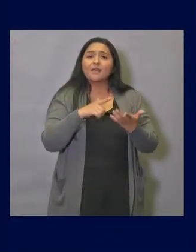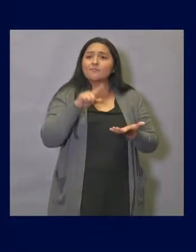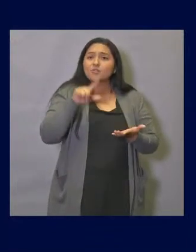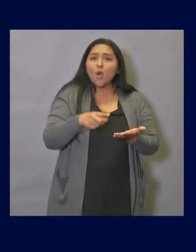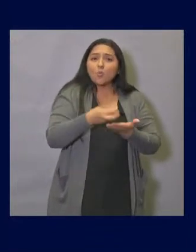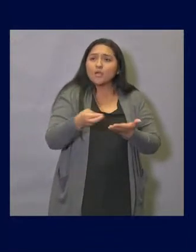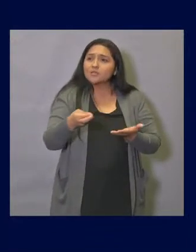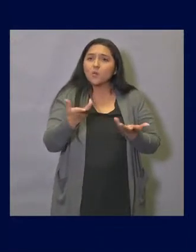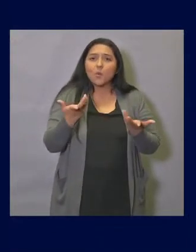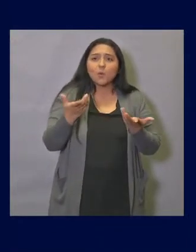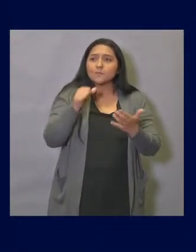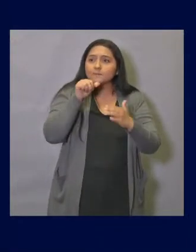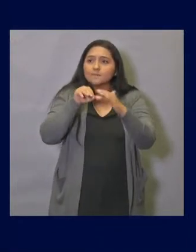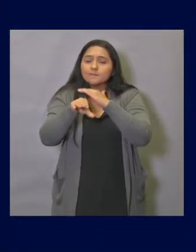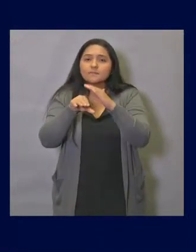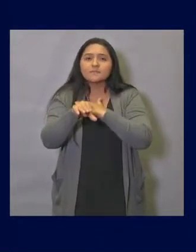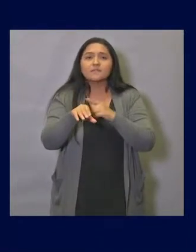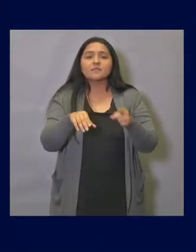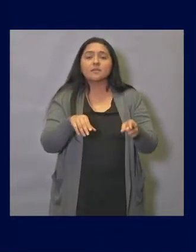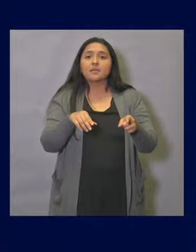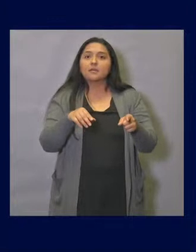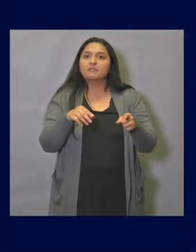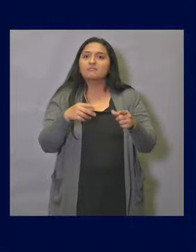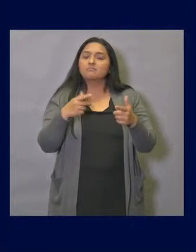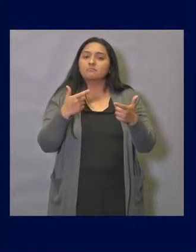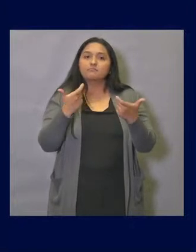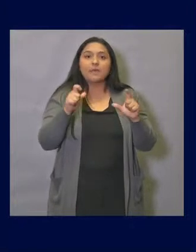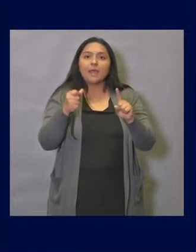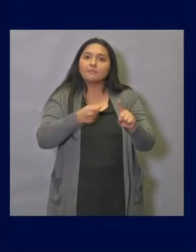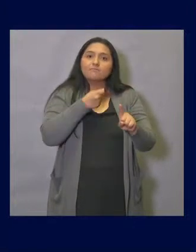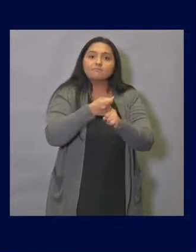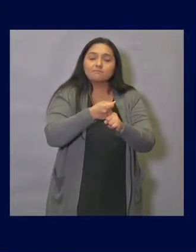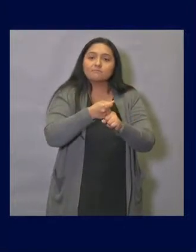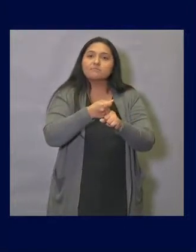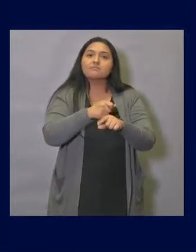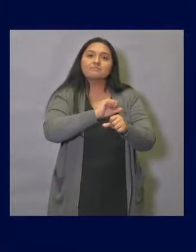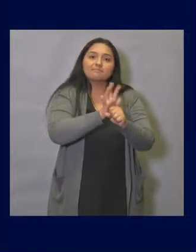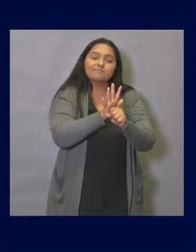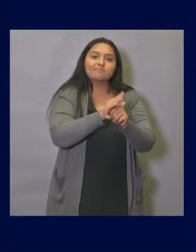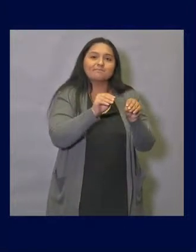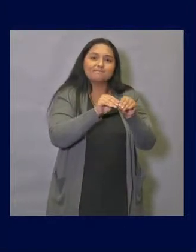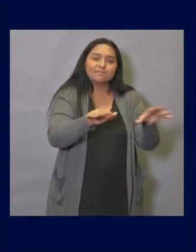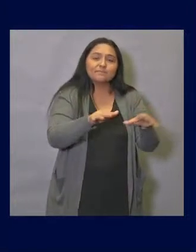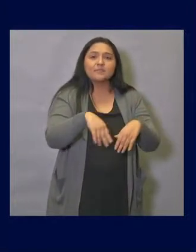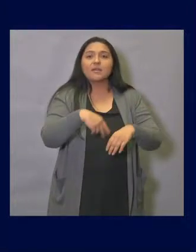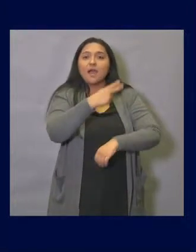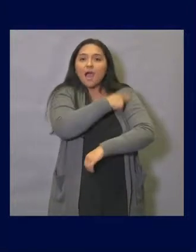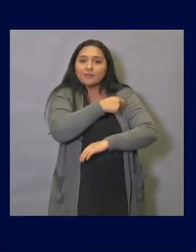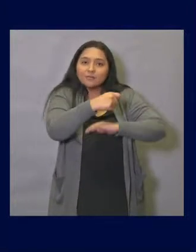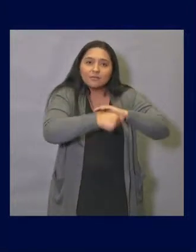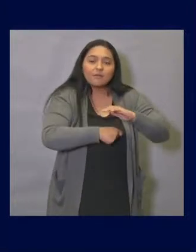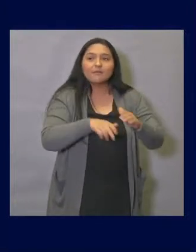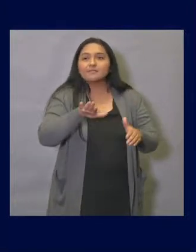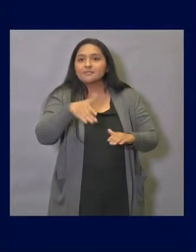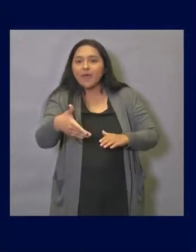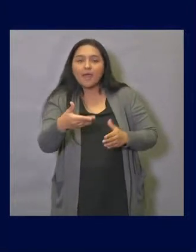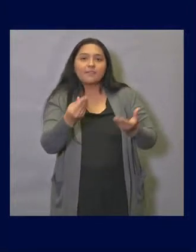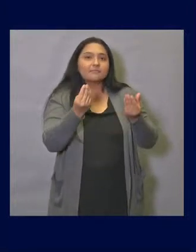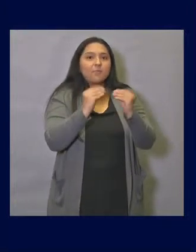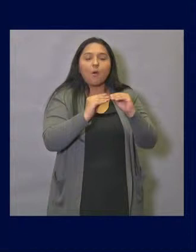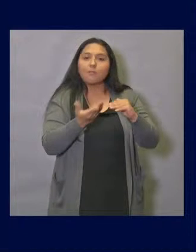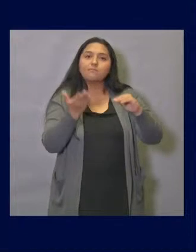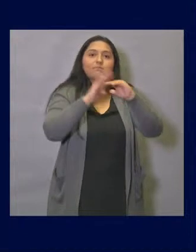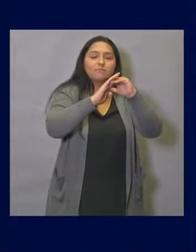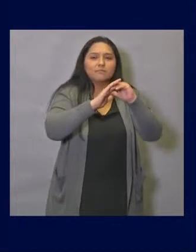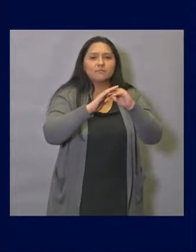la mayoría de los casos, hospitalizaciones y fallecimientos, y estas desigualdades se están manifestando nuevamente a medida